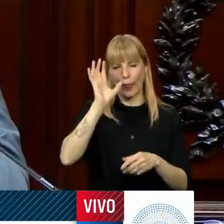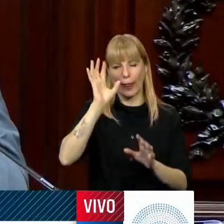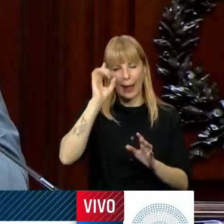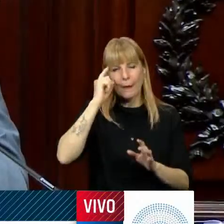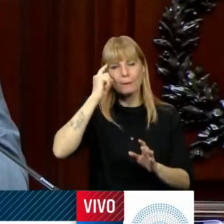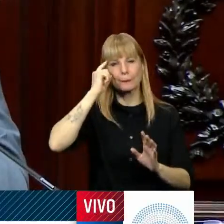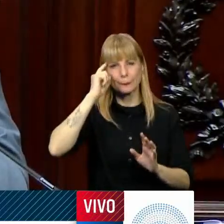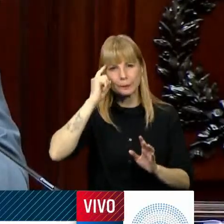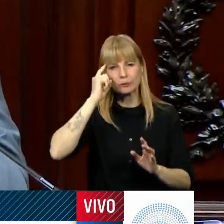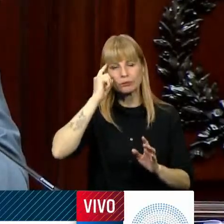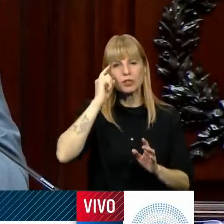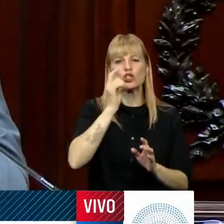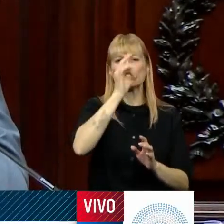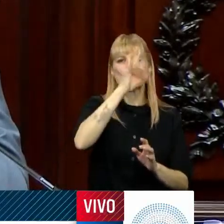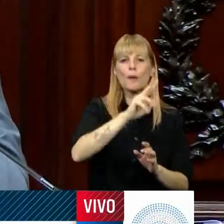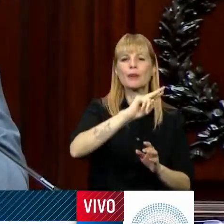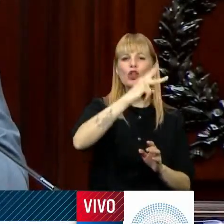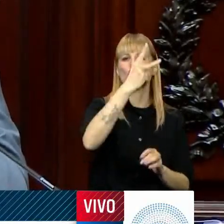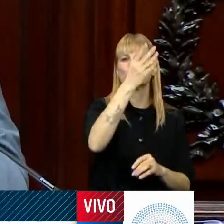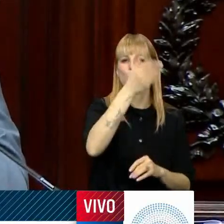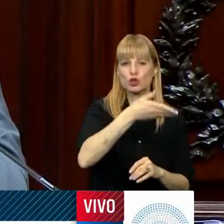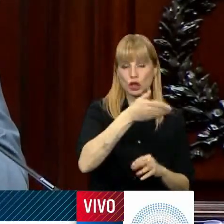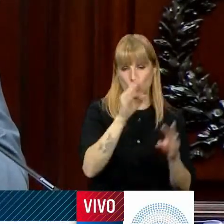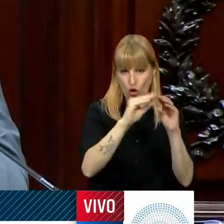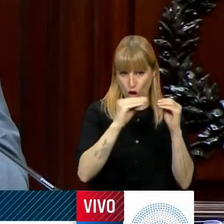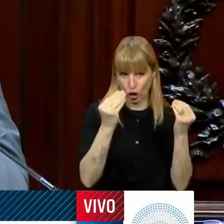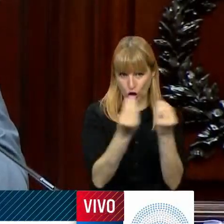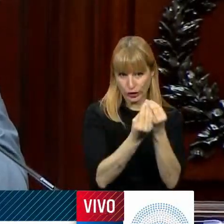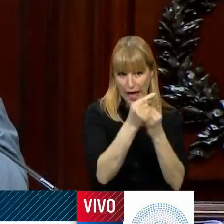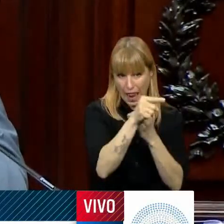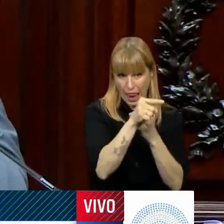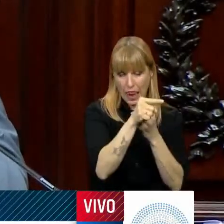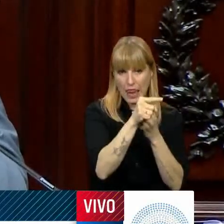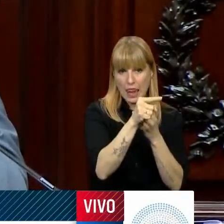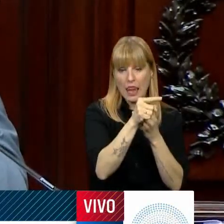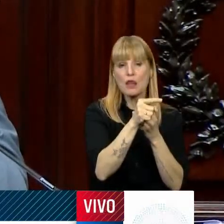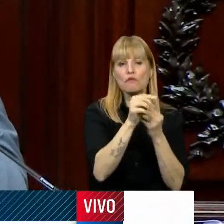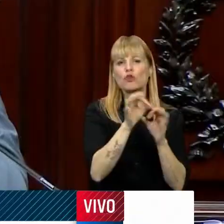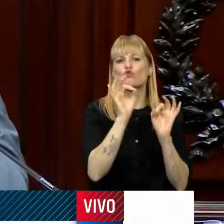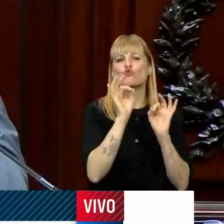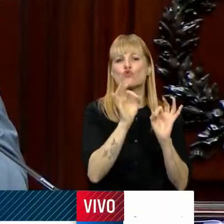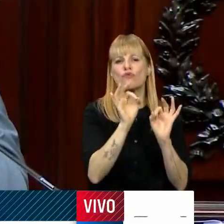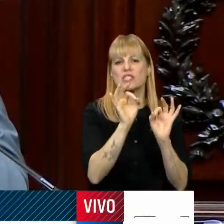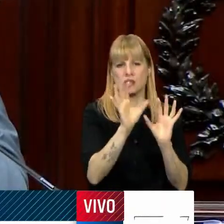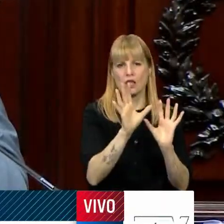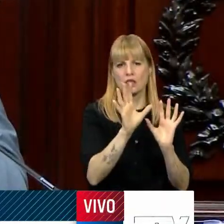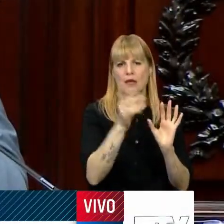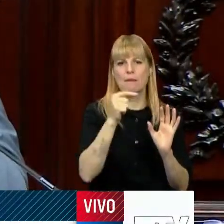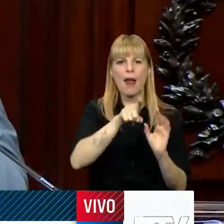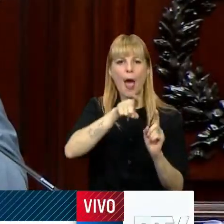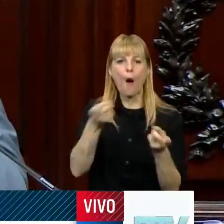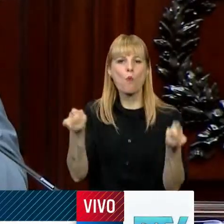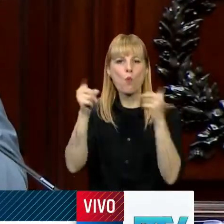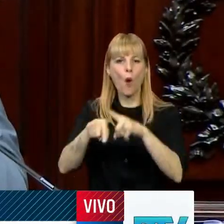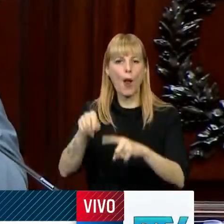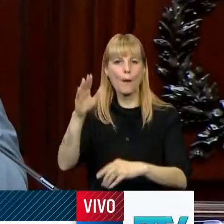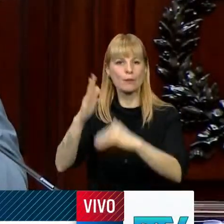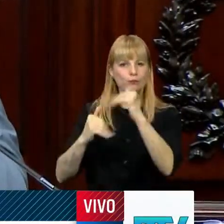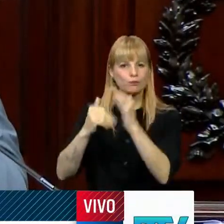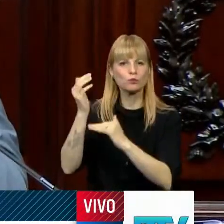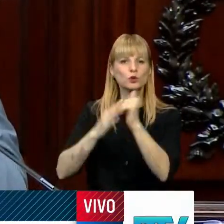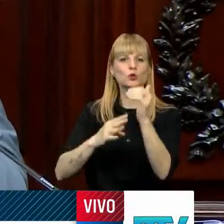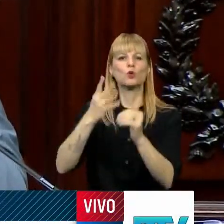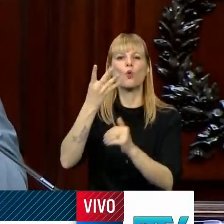apenas con el 2% de ese monto alcanzaría para reconstruir los